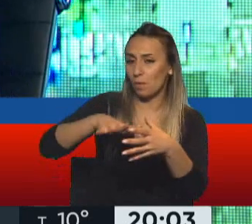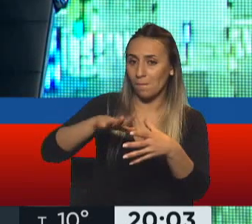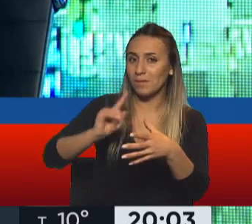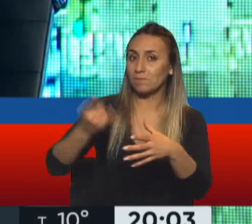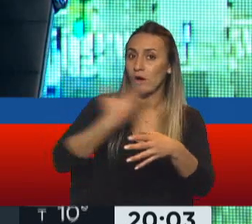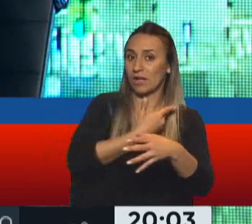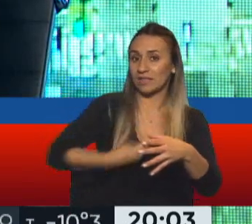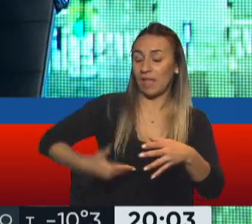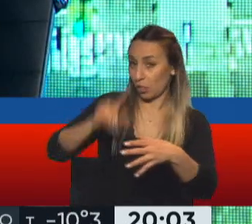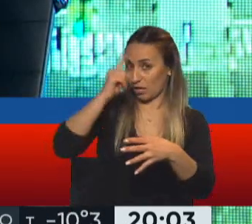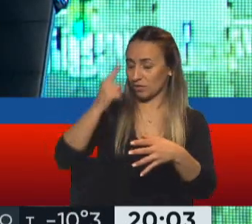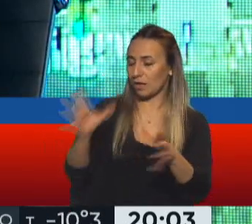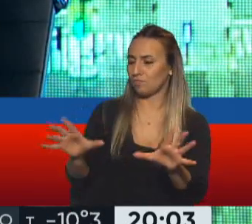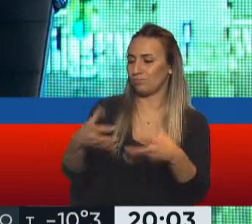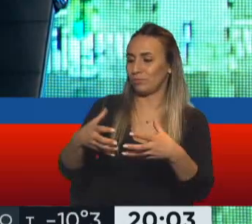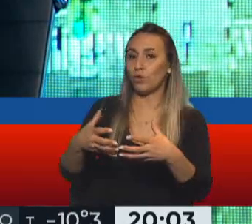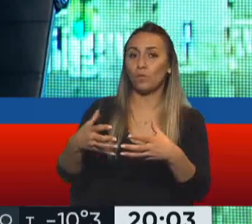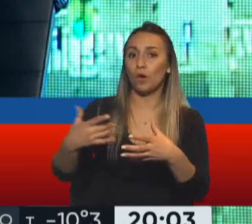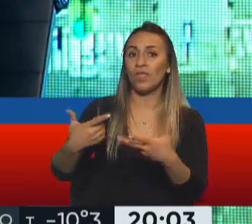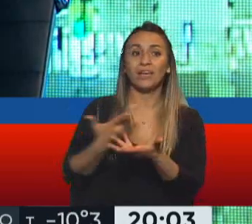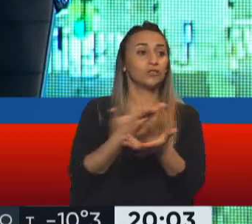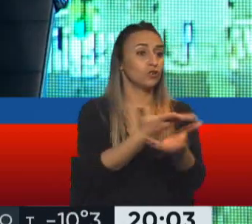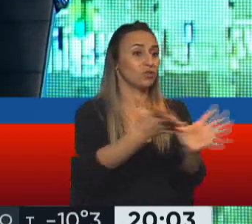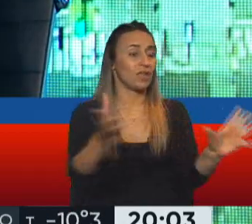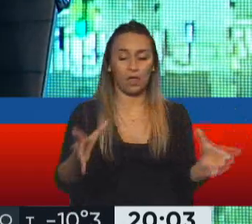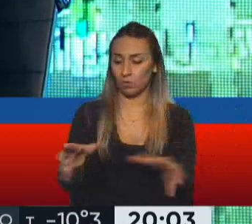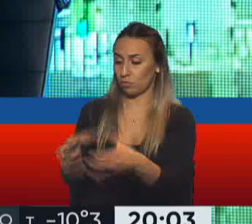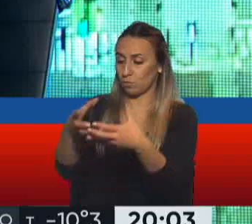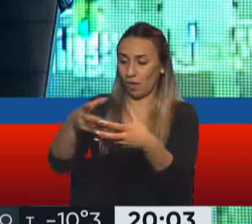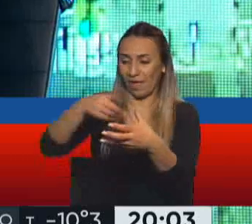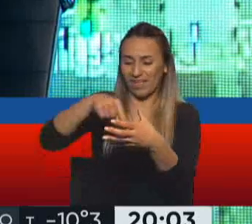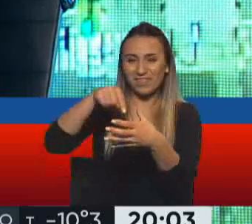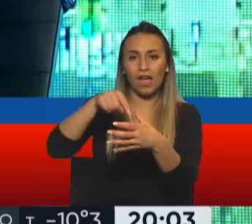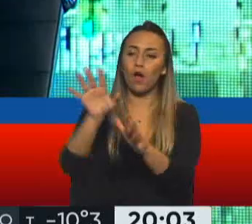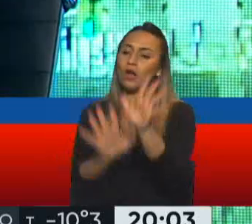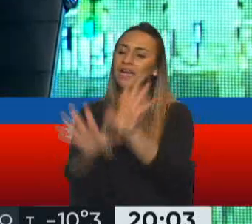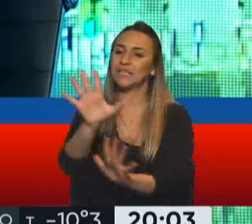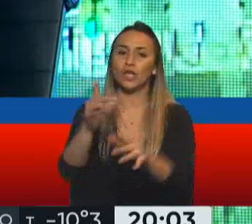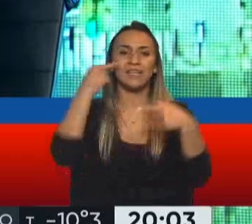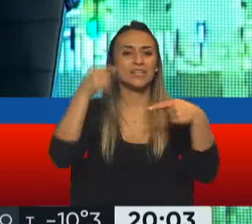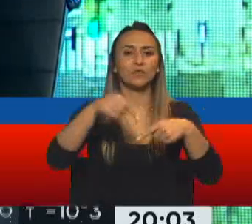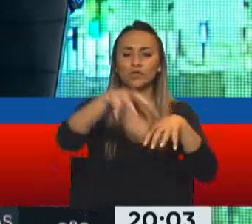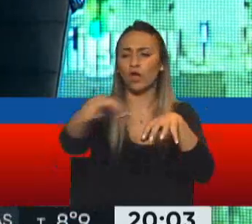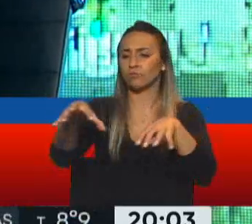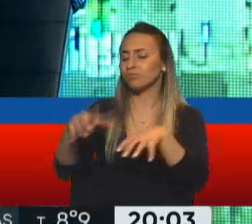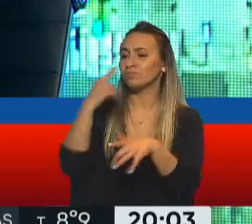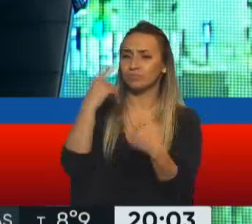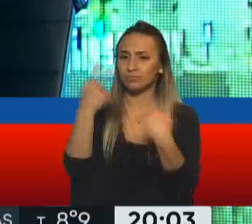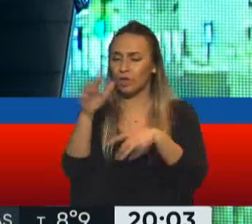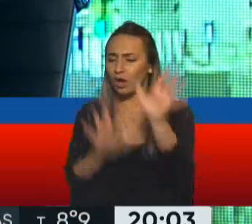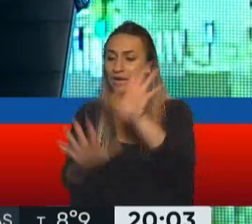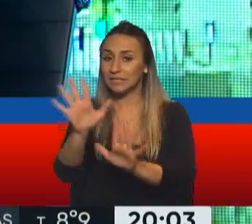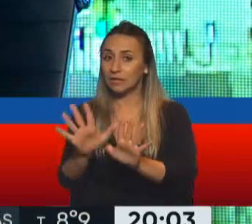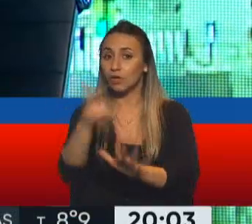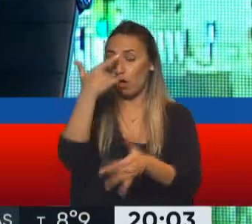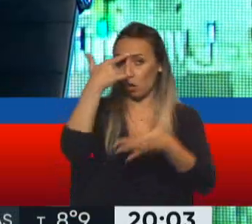Nacional. Es decir, había un grupo social que logró diseñar las instituciones y generar las condiciones para que cuando la Corte